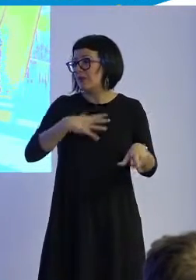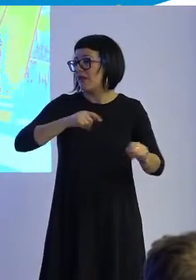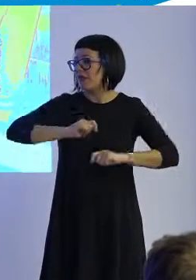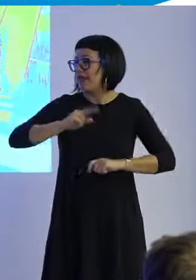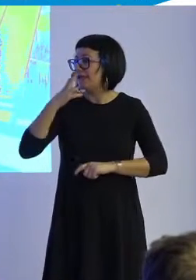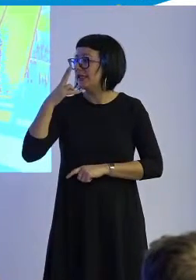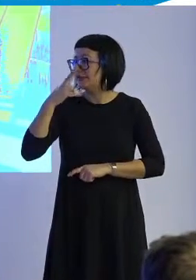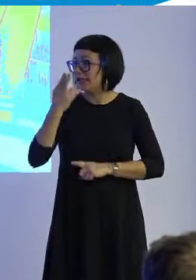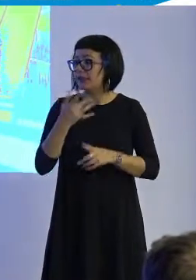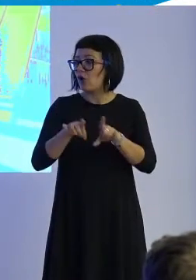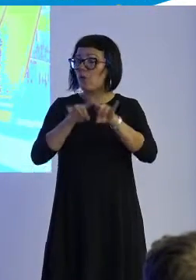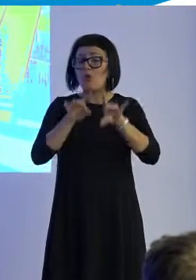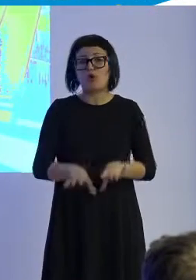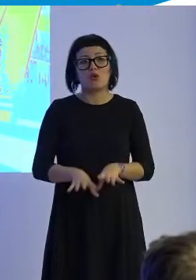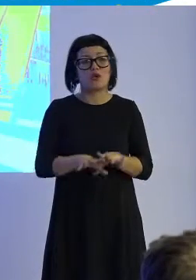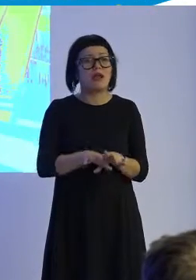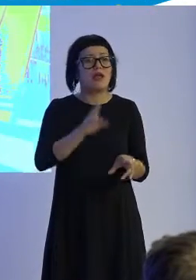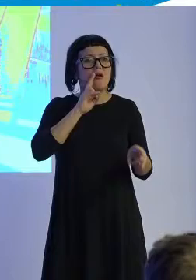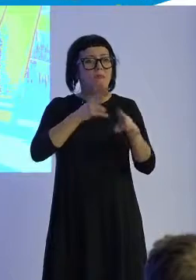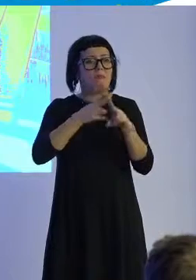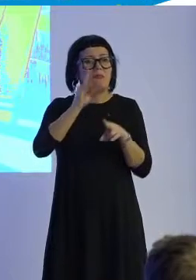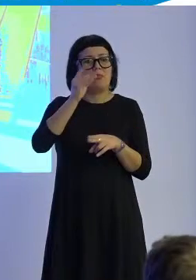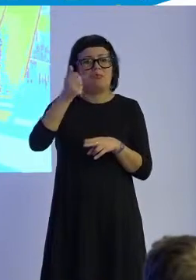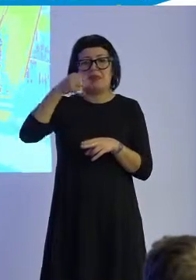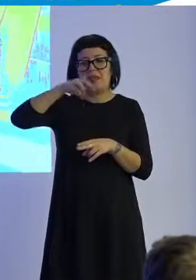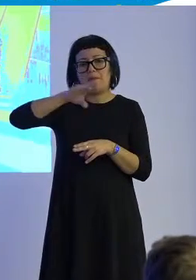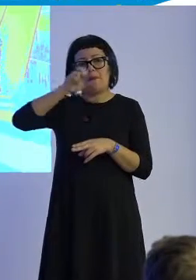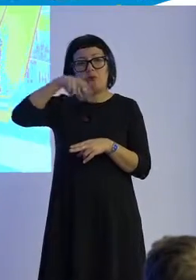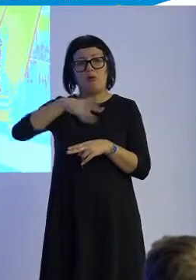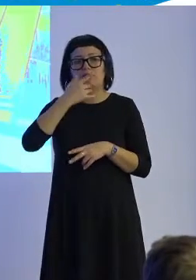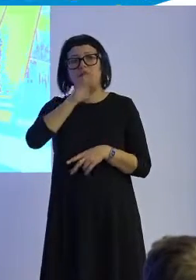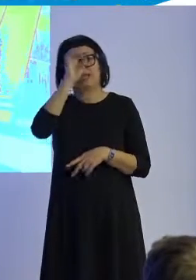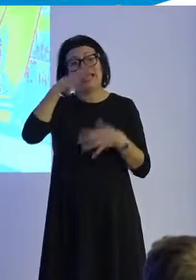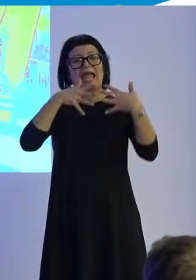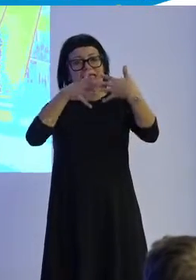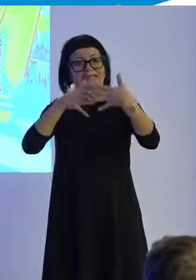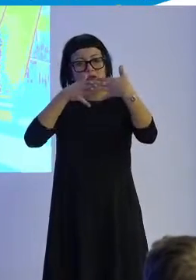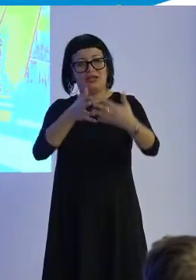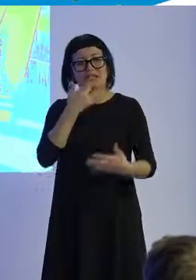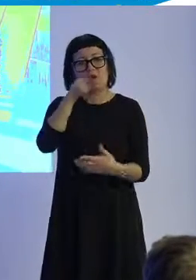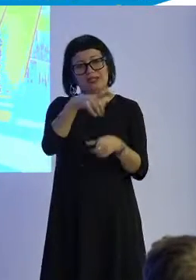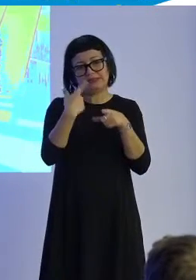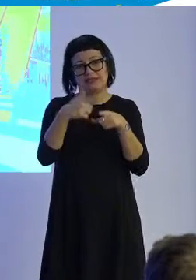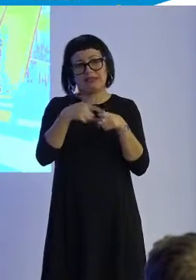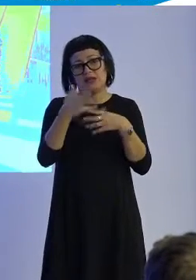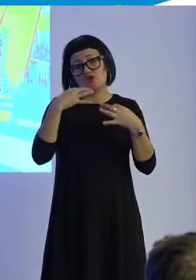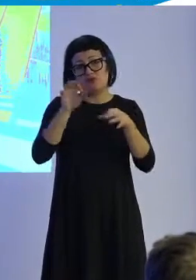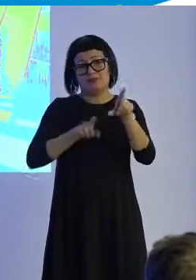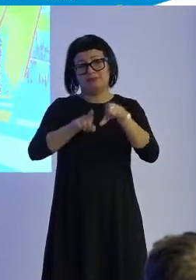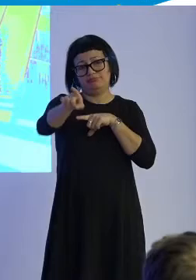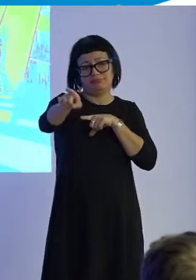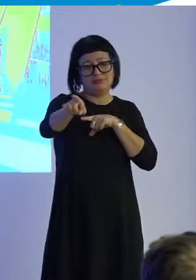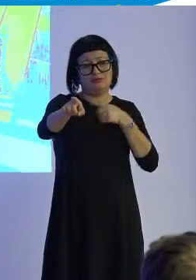que es una institución que se llama The Able Gamers Charity, que es una institución estadounidense, que en estas cosas suelen estar bastante por delante que